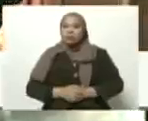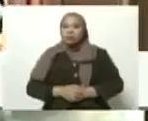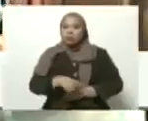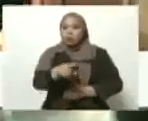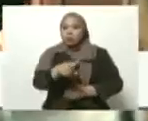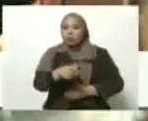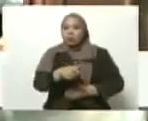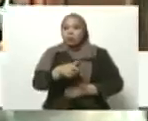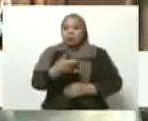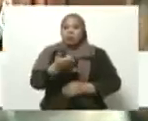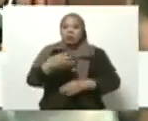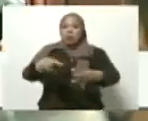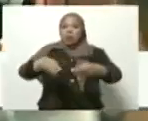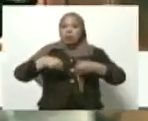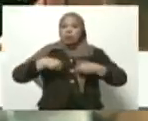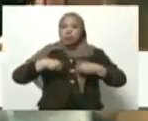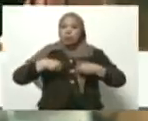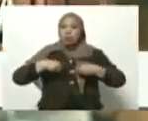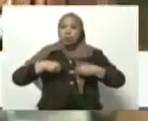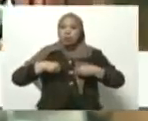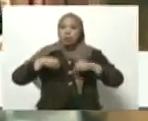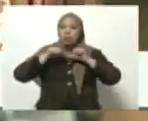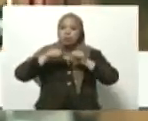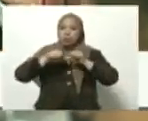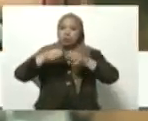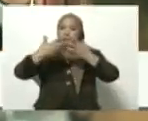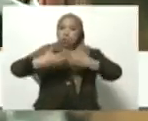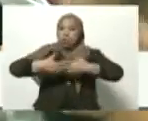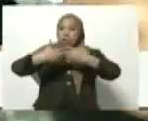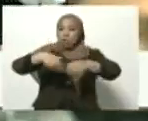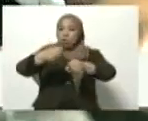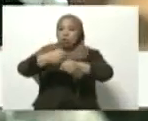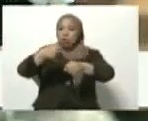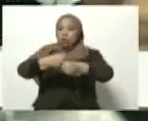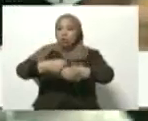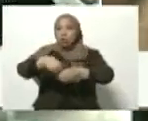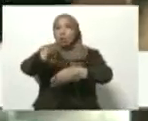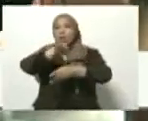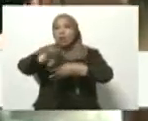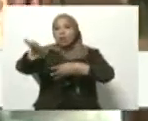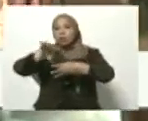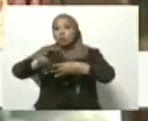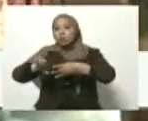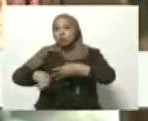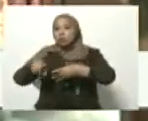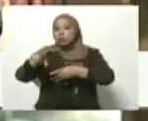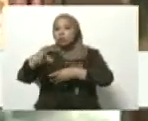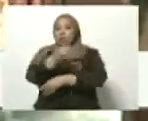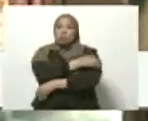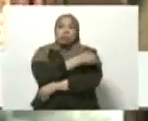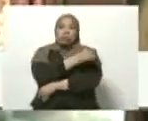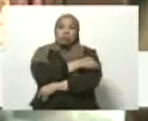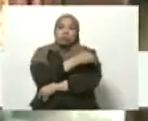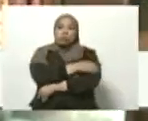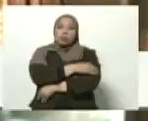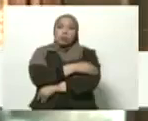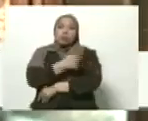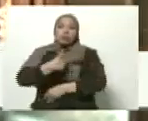él y su país la ficción que caracteriza a un sector de la oposición, yo le